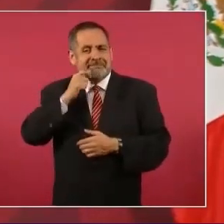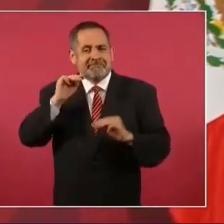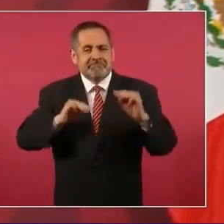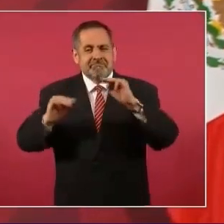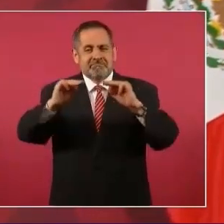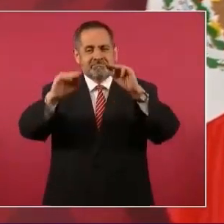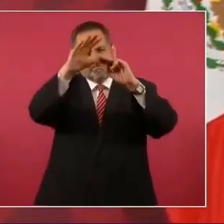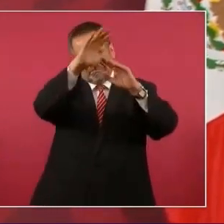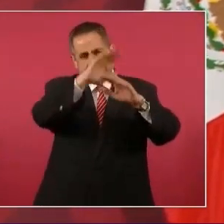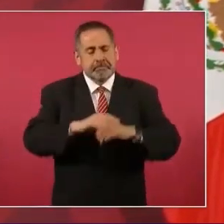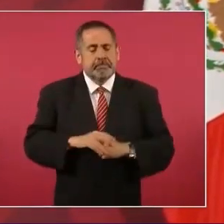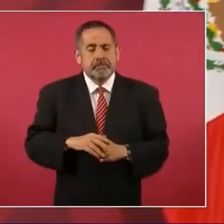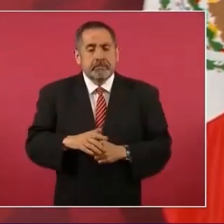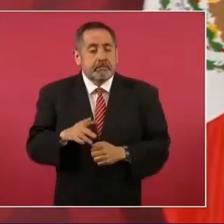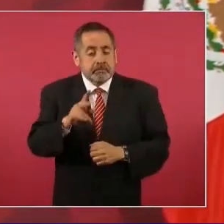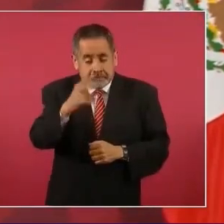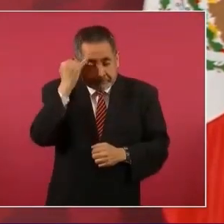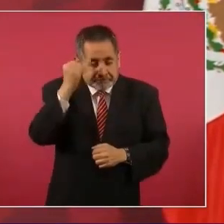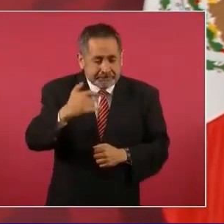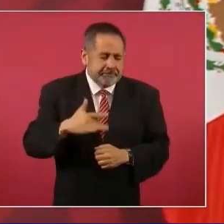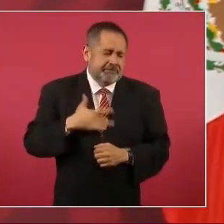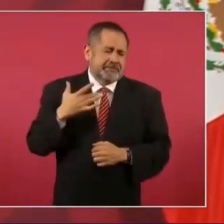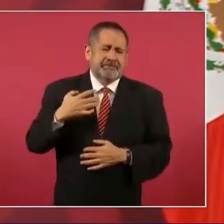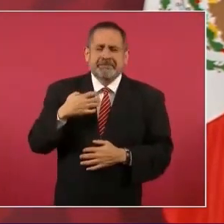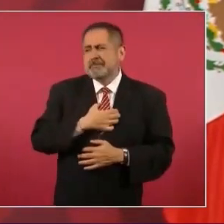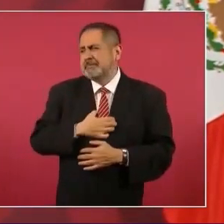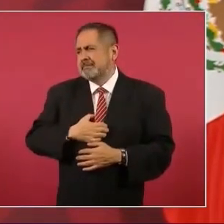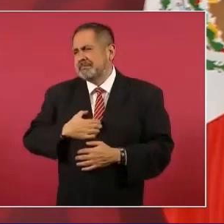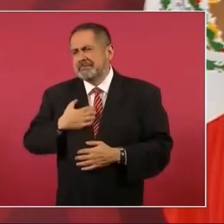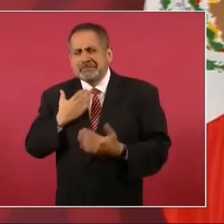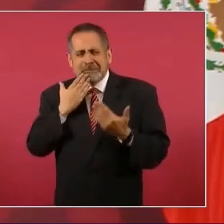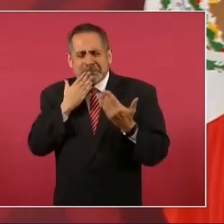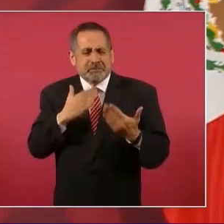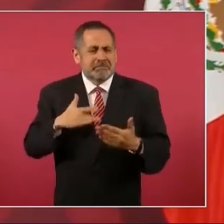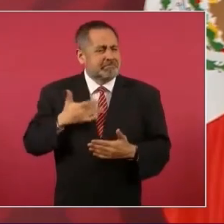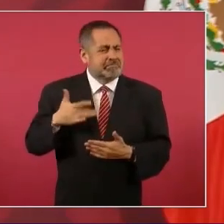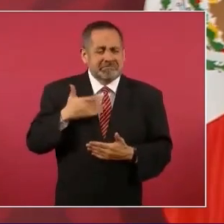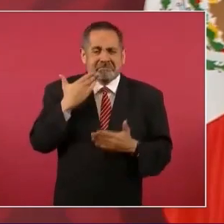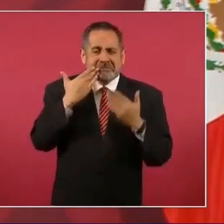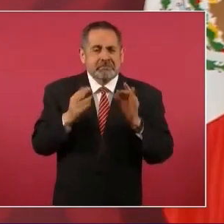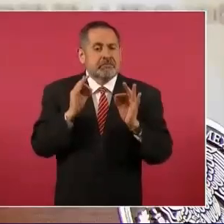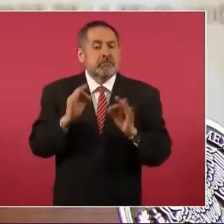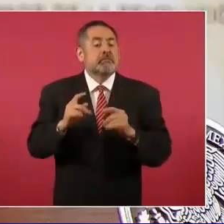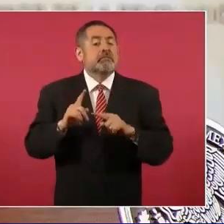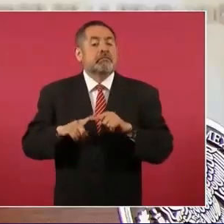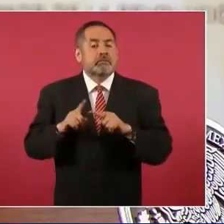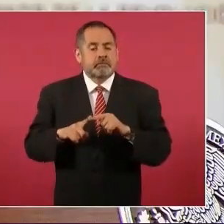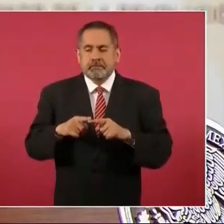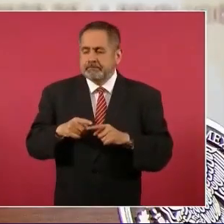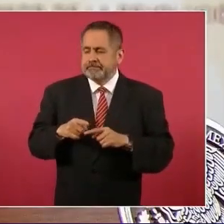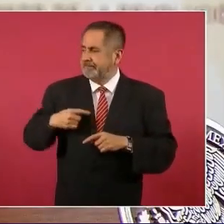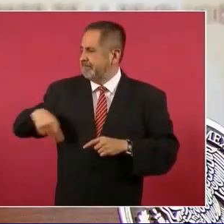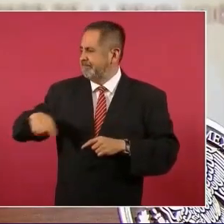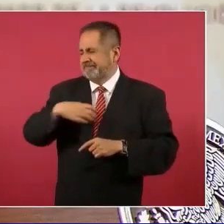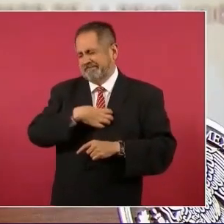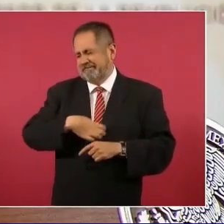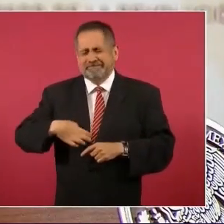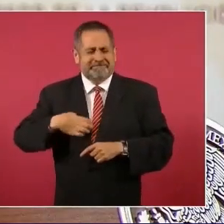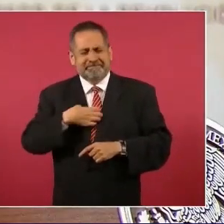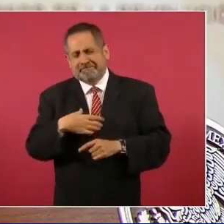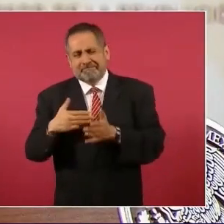la satisfacción que me produce y que creo que compartimos